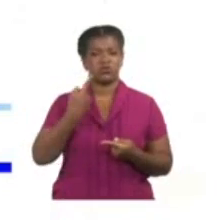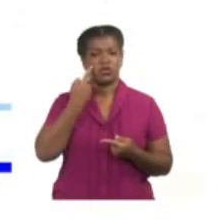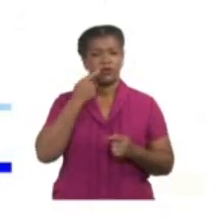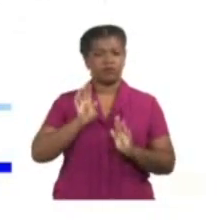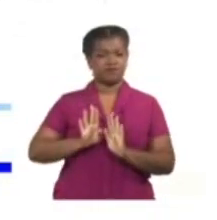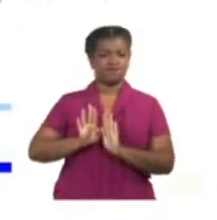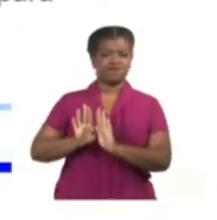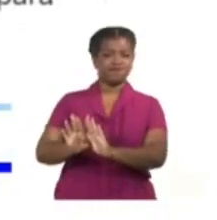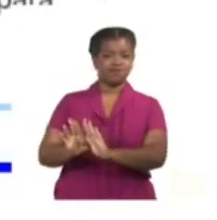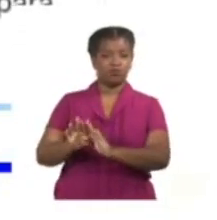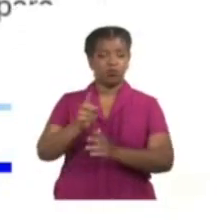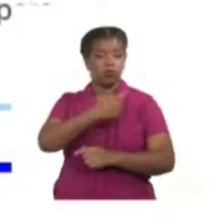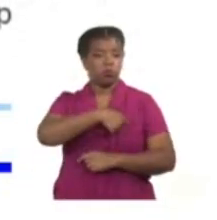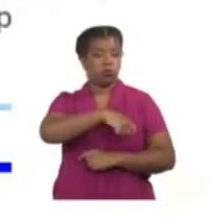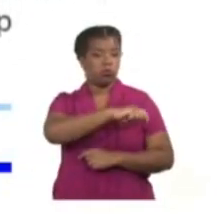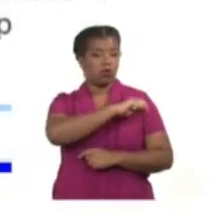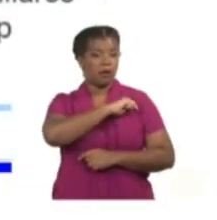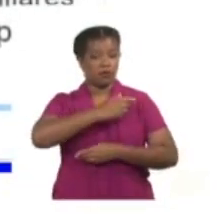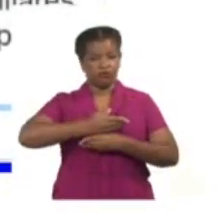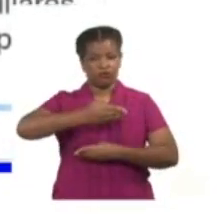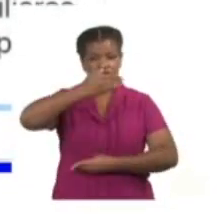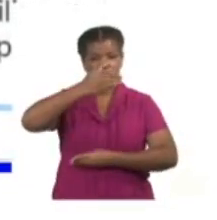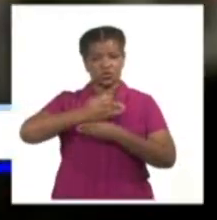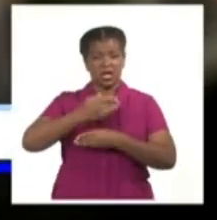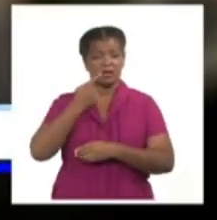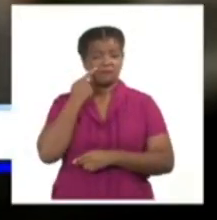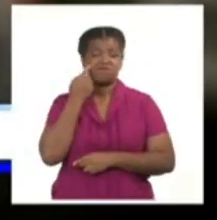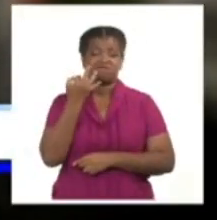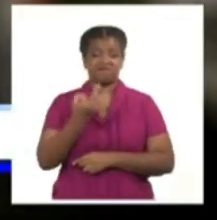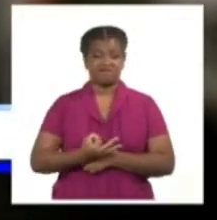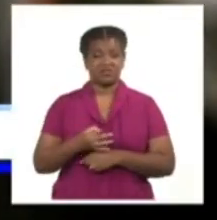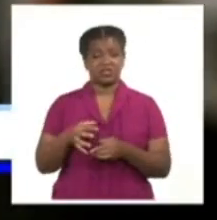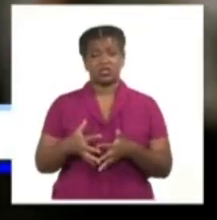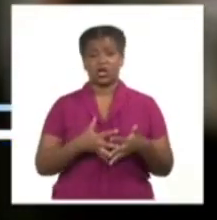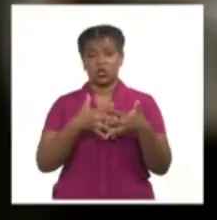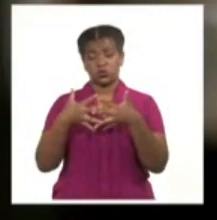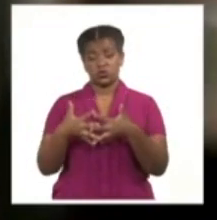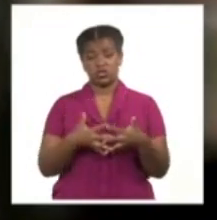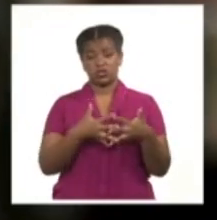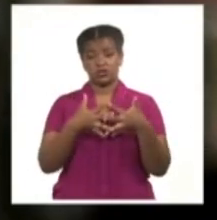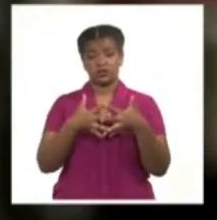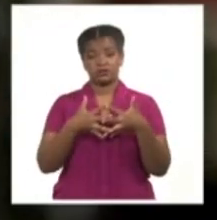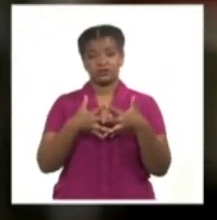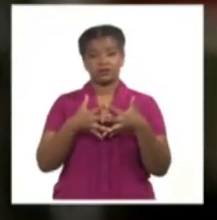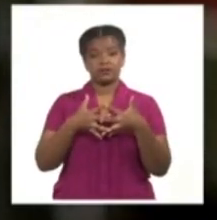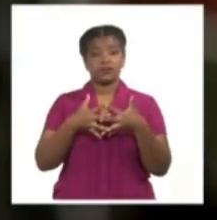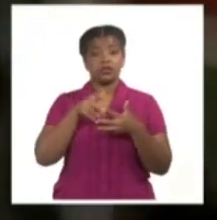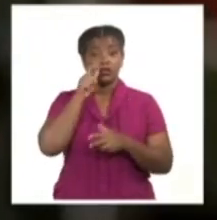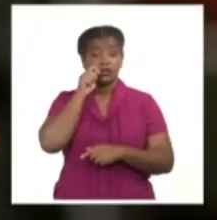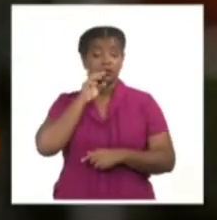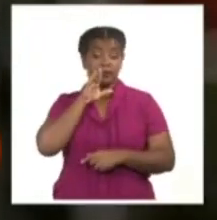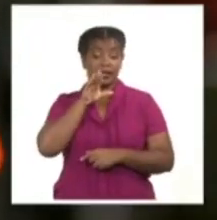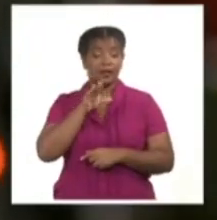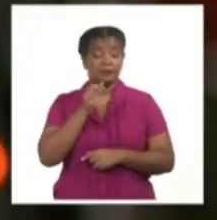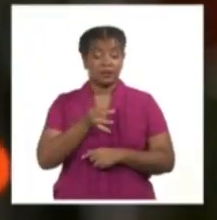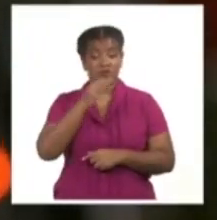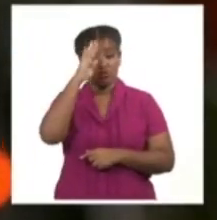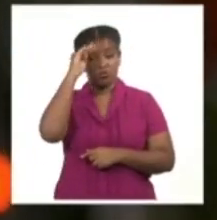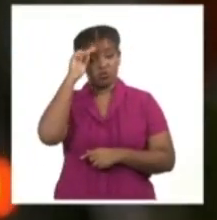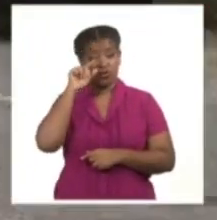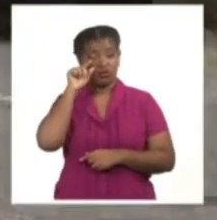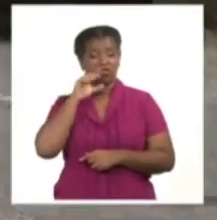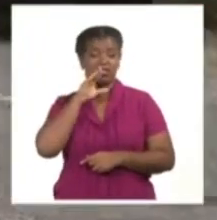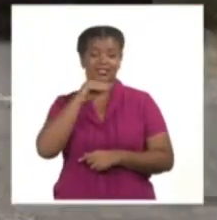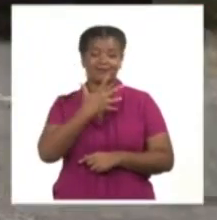y excluyente contra los migrantes que se ha vuelto práctica en Estados Unidos. El canciller antillano envió sentidas condolencias a los familiares de